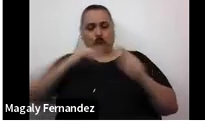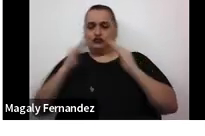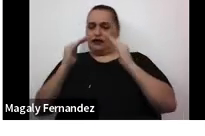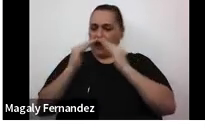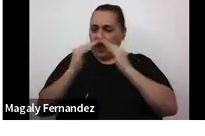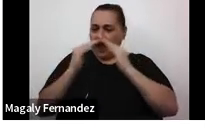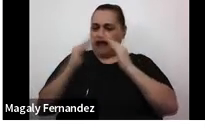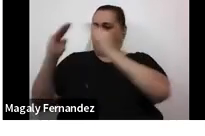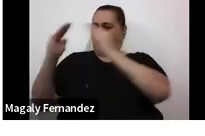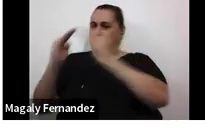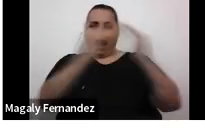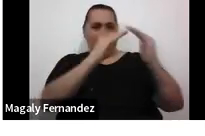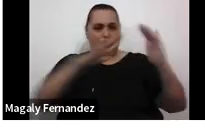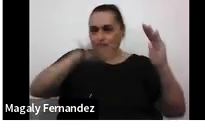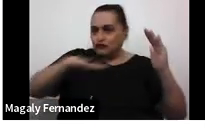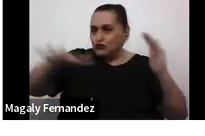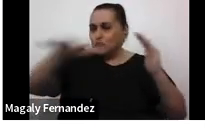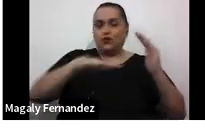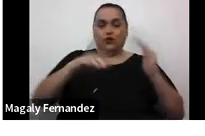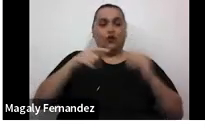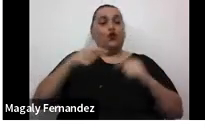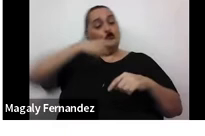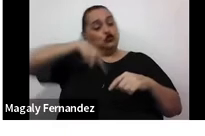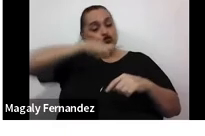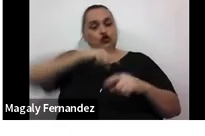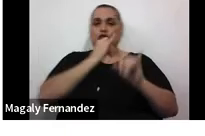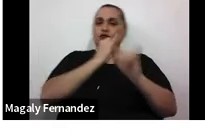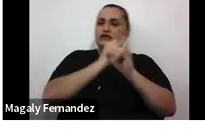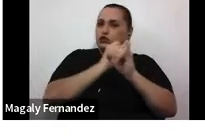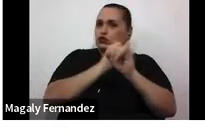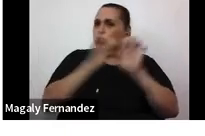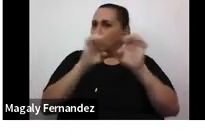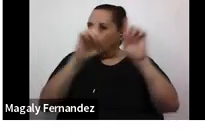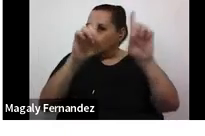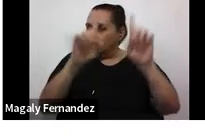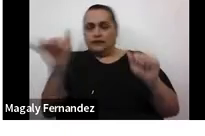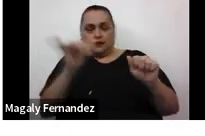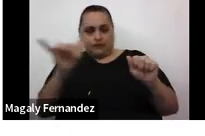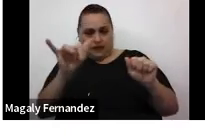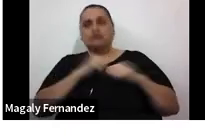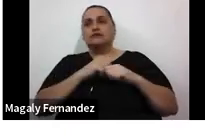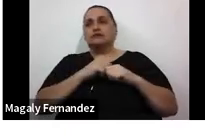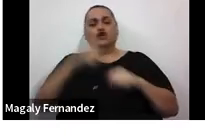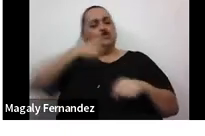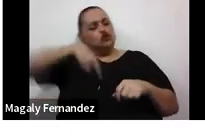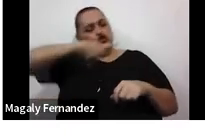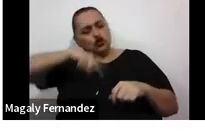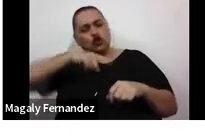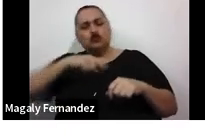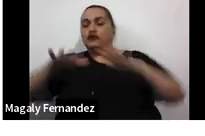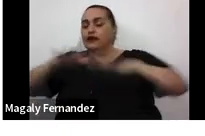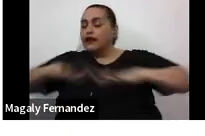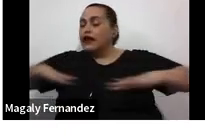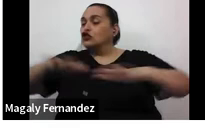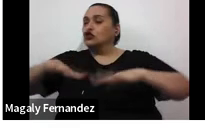el barrio desde nosotros como institución educativa también desde nosotros en el entorno